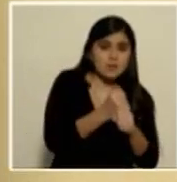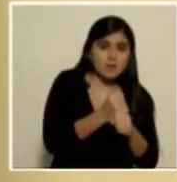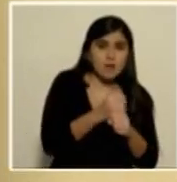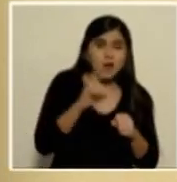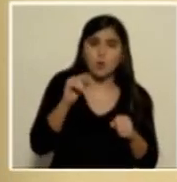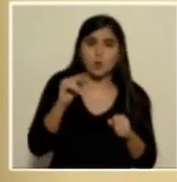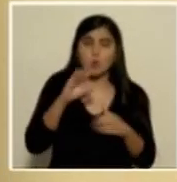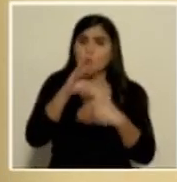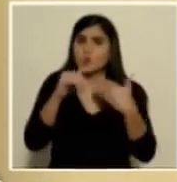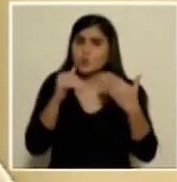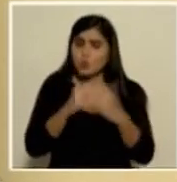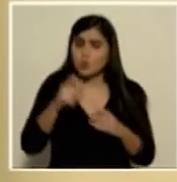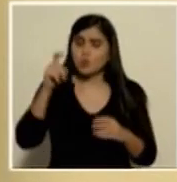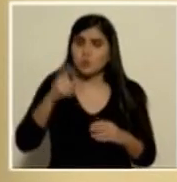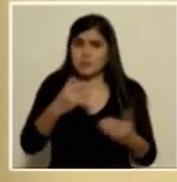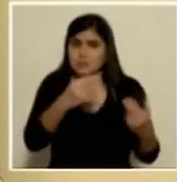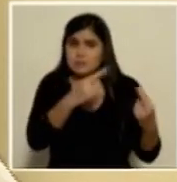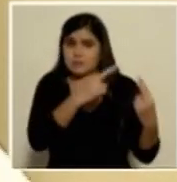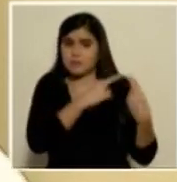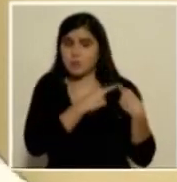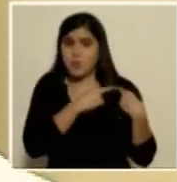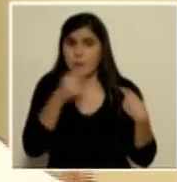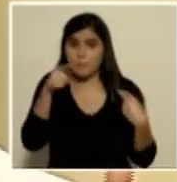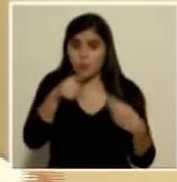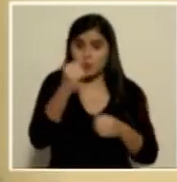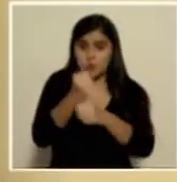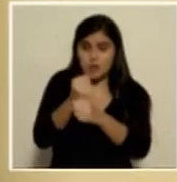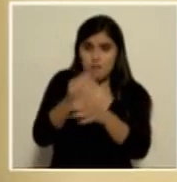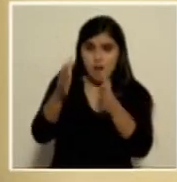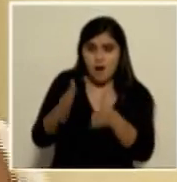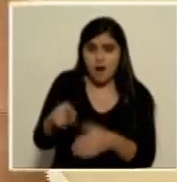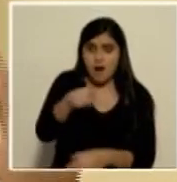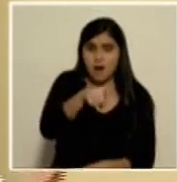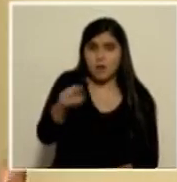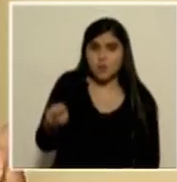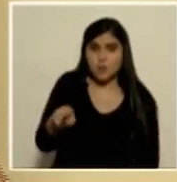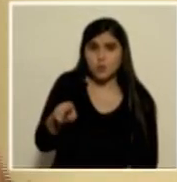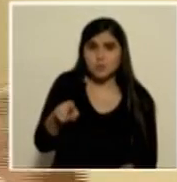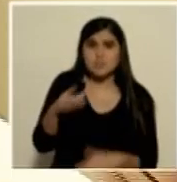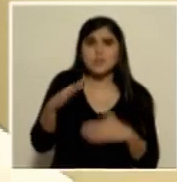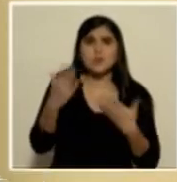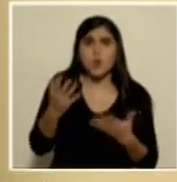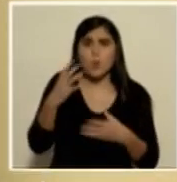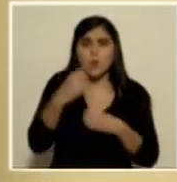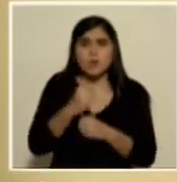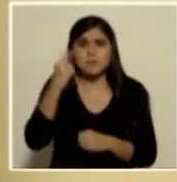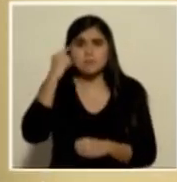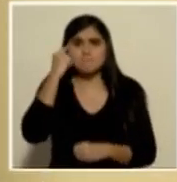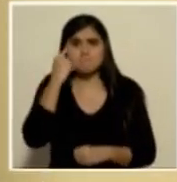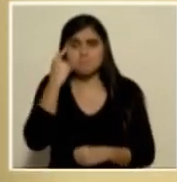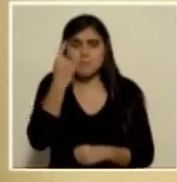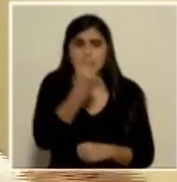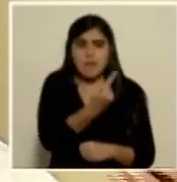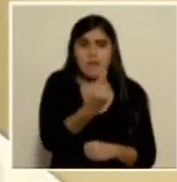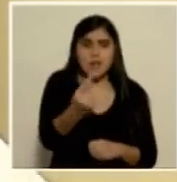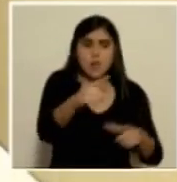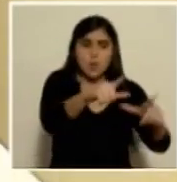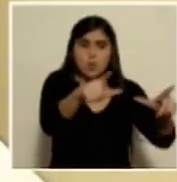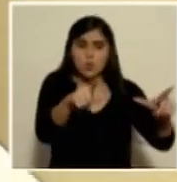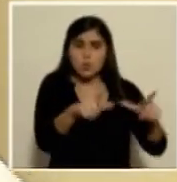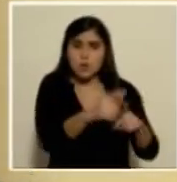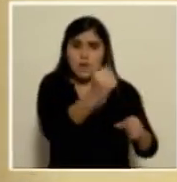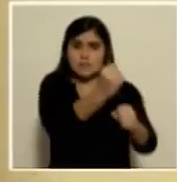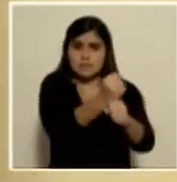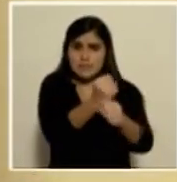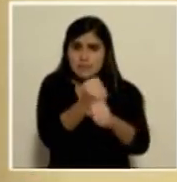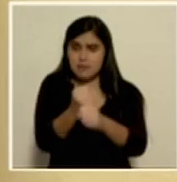una responsabilidad por nuestros trabajadores y cómo generar conciencia para que en los lugares de trabajo también y los lugares de